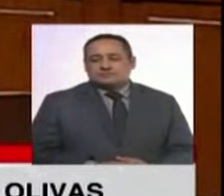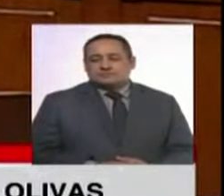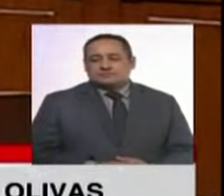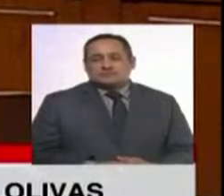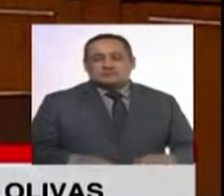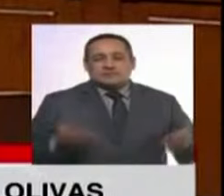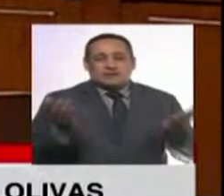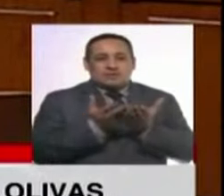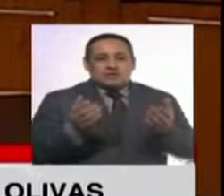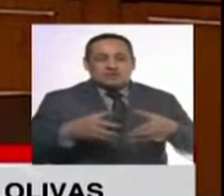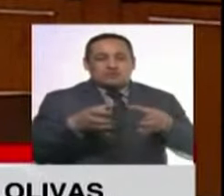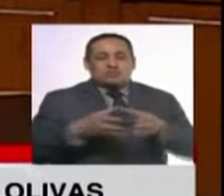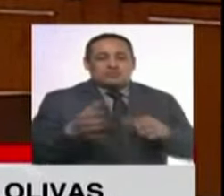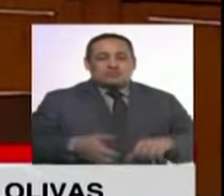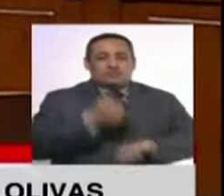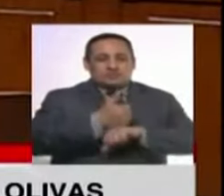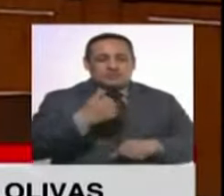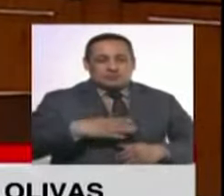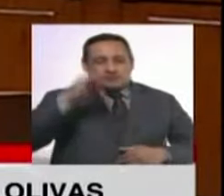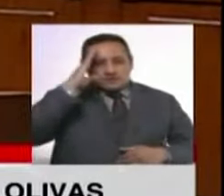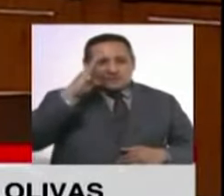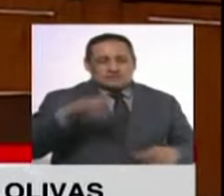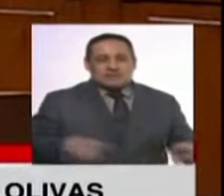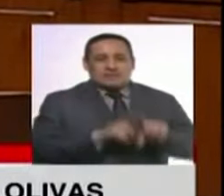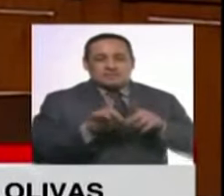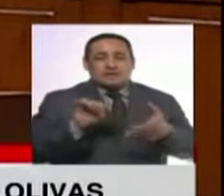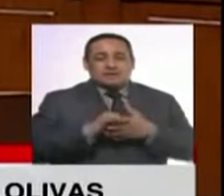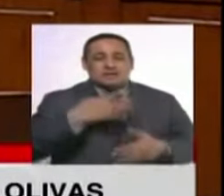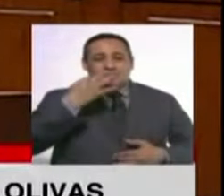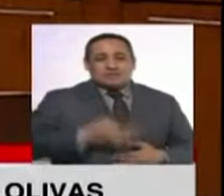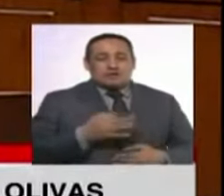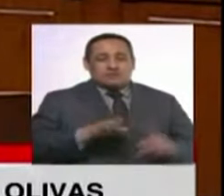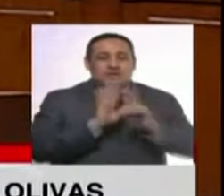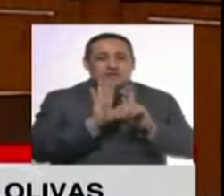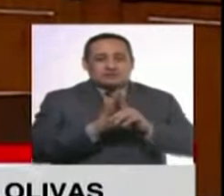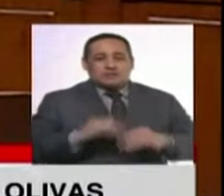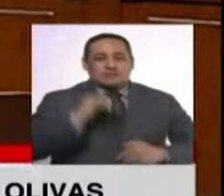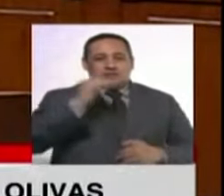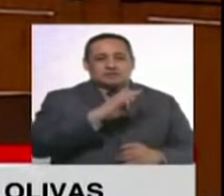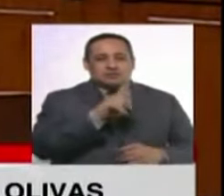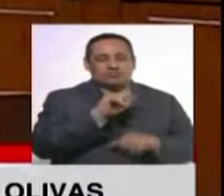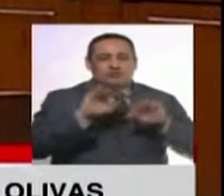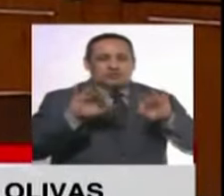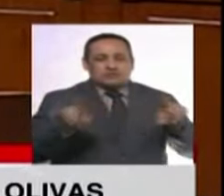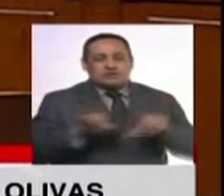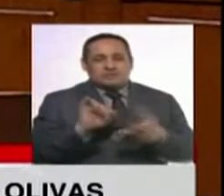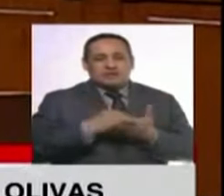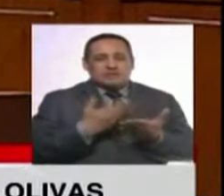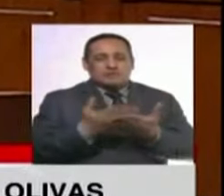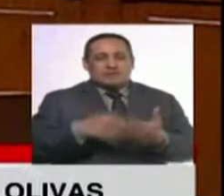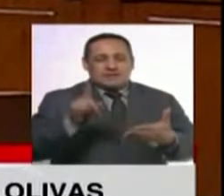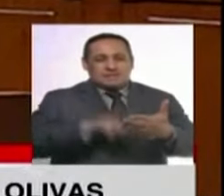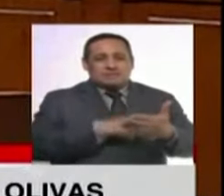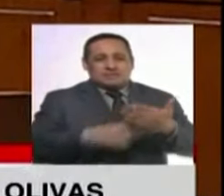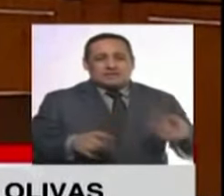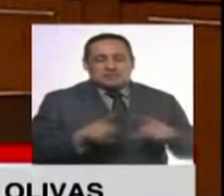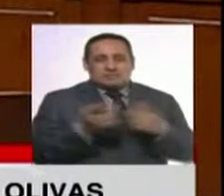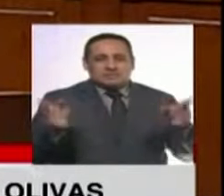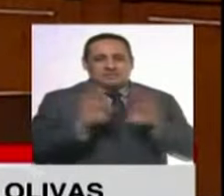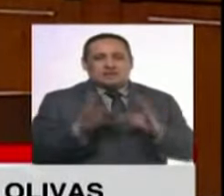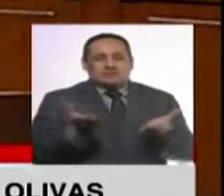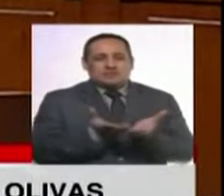las escuelas de suboficiales de la Policía Nacional es cierto hay un decreto superemos 0,18 limita se